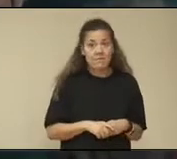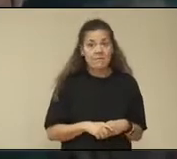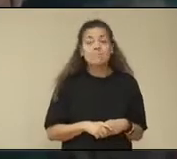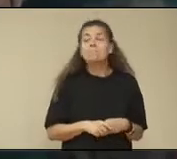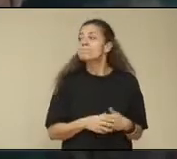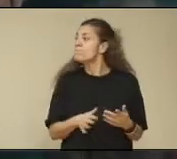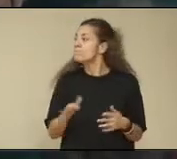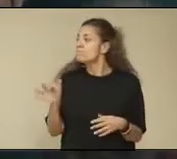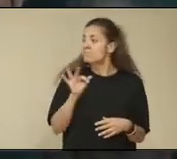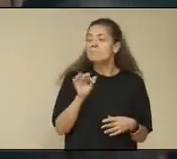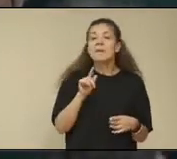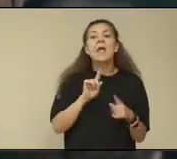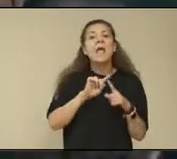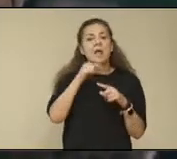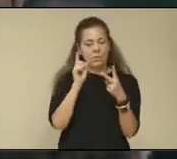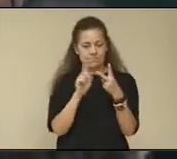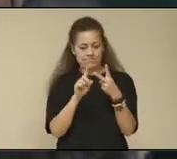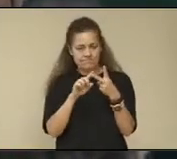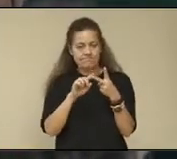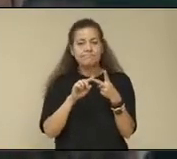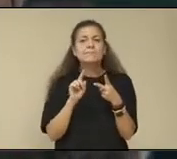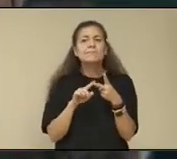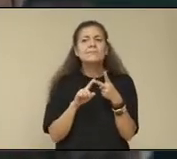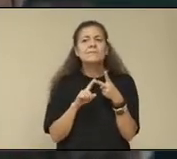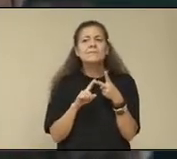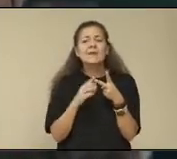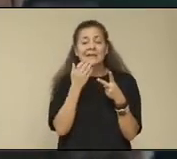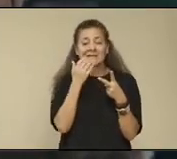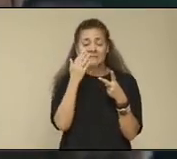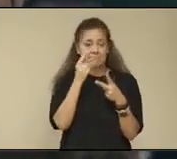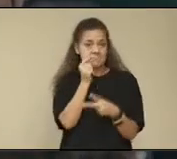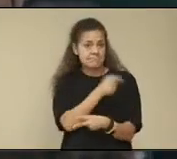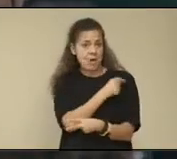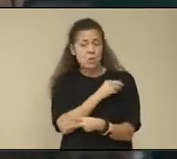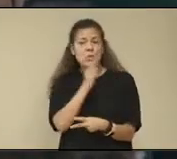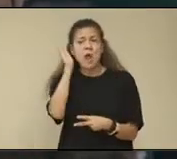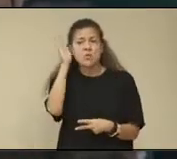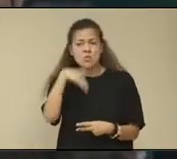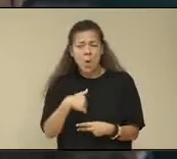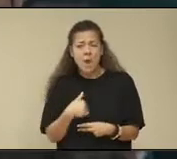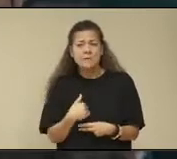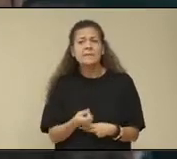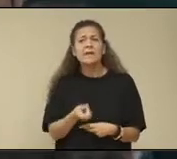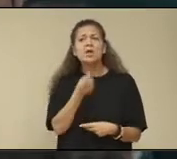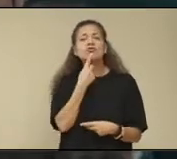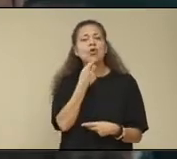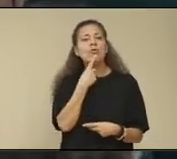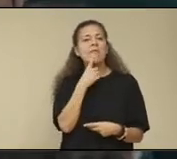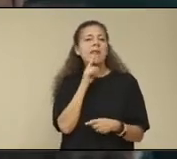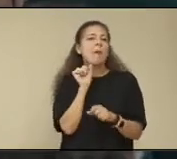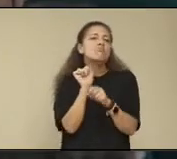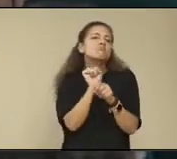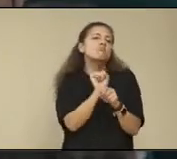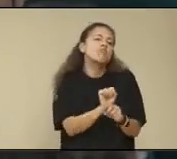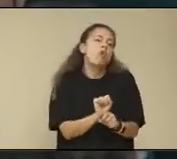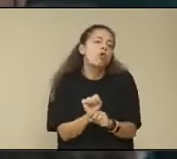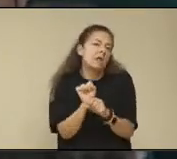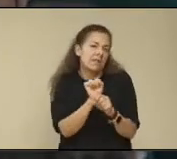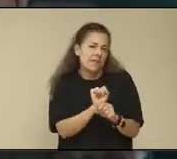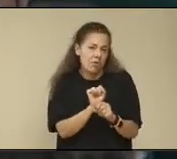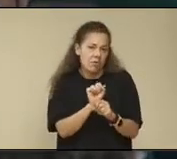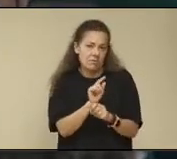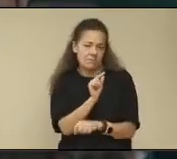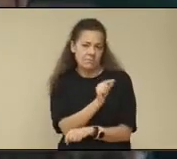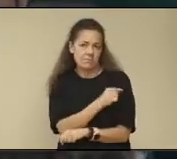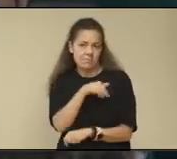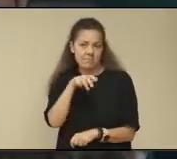Sí, y luego, y la segunda es, al no haber una vacuna, nos ponían o nos decían la profilaxis de la malaria,